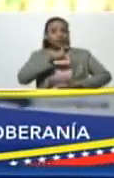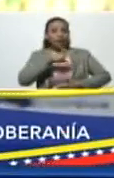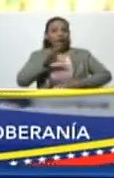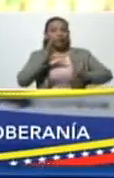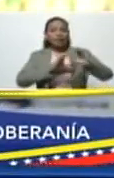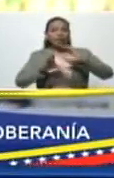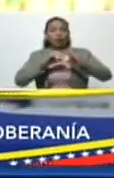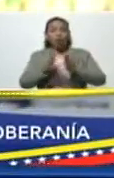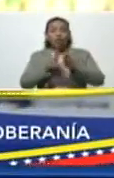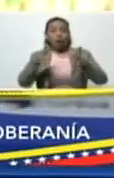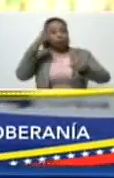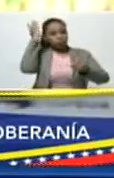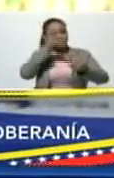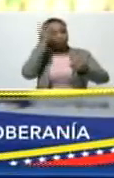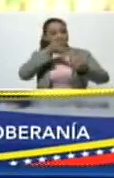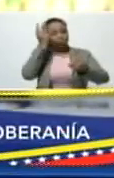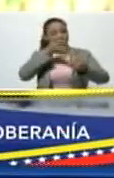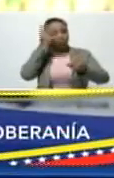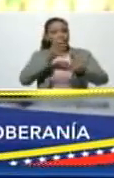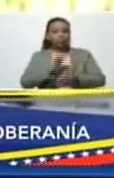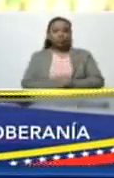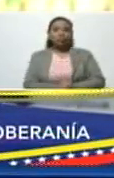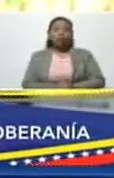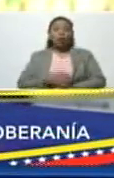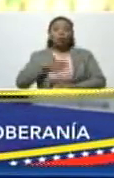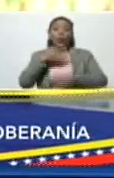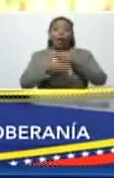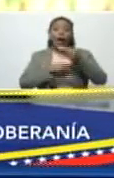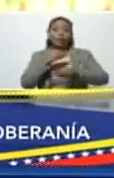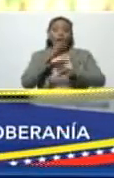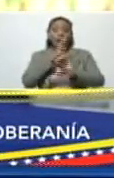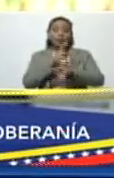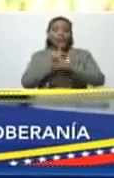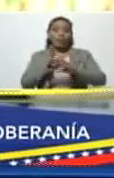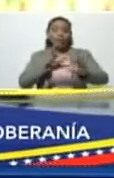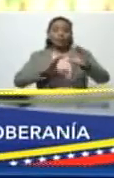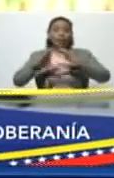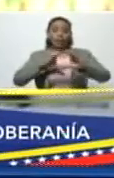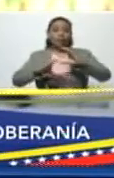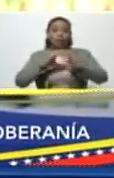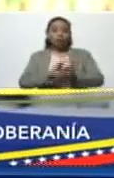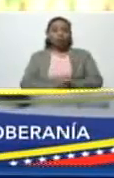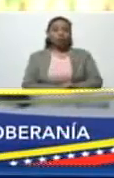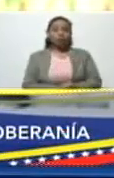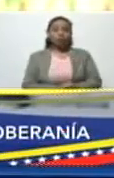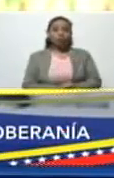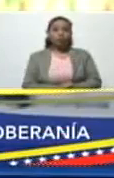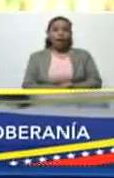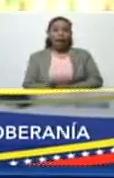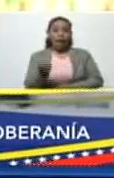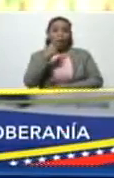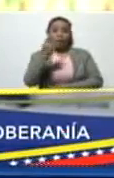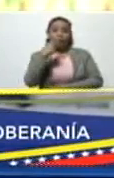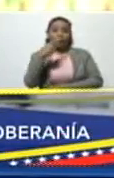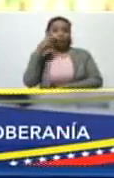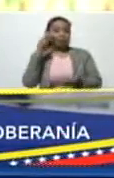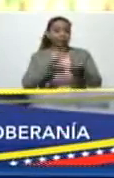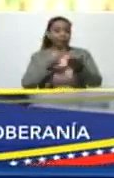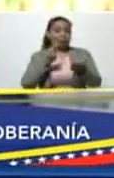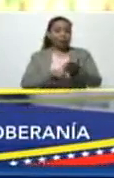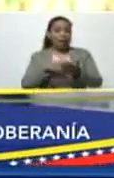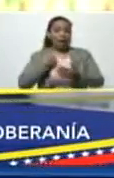científicos de una gran formación, se puede hacer una red de científicos en la medicina, ¿verdad?